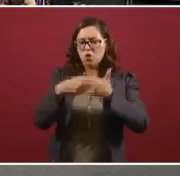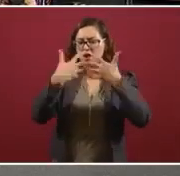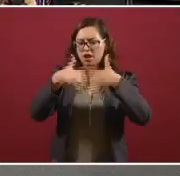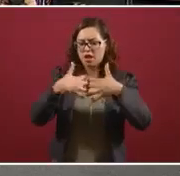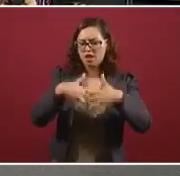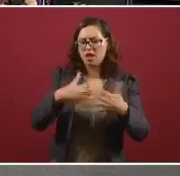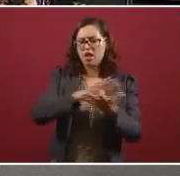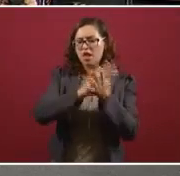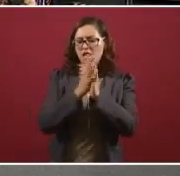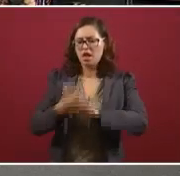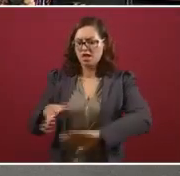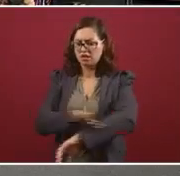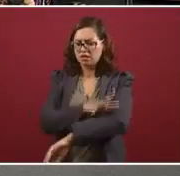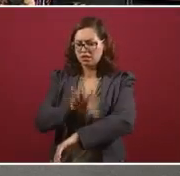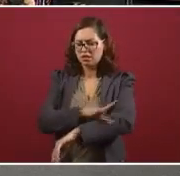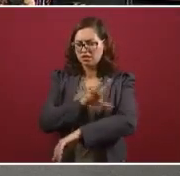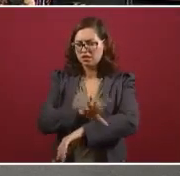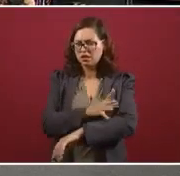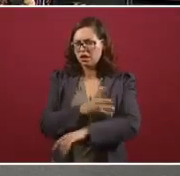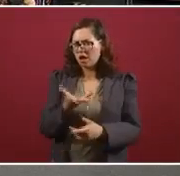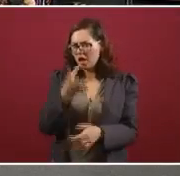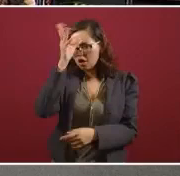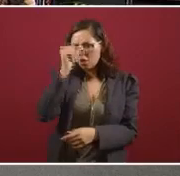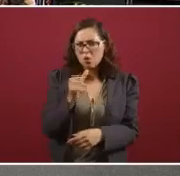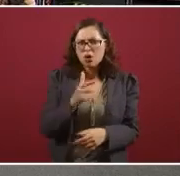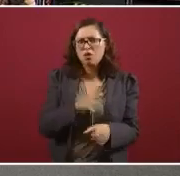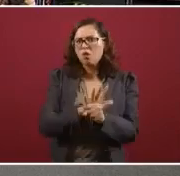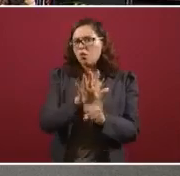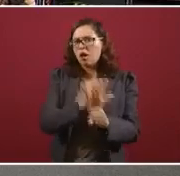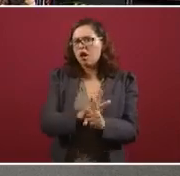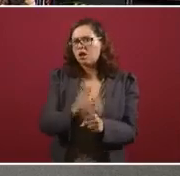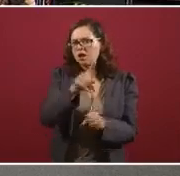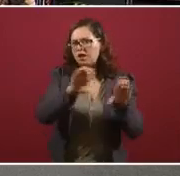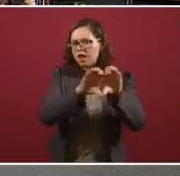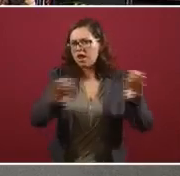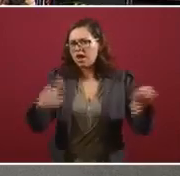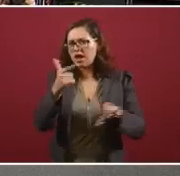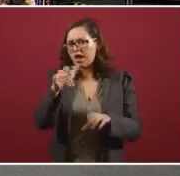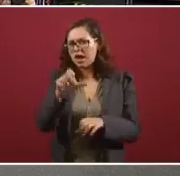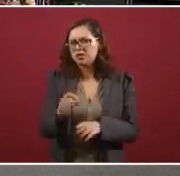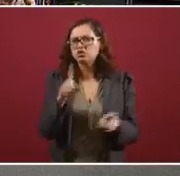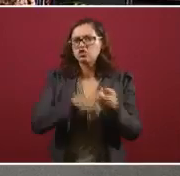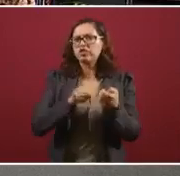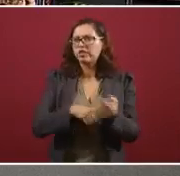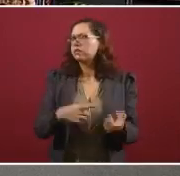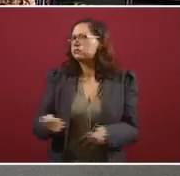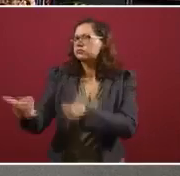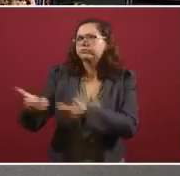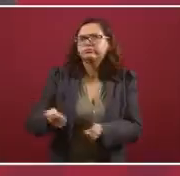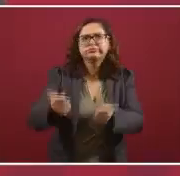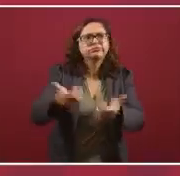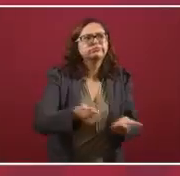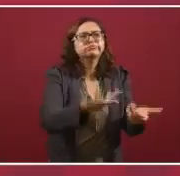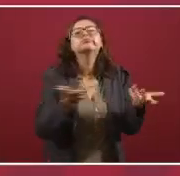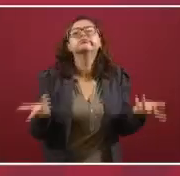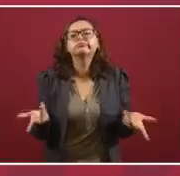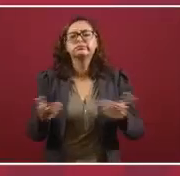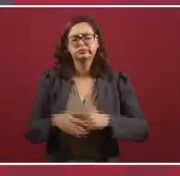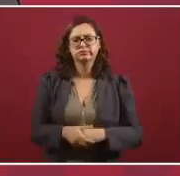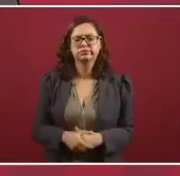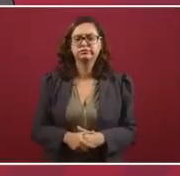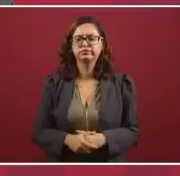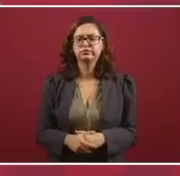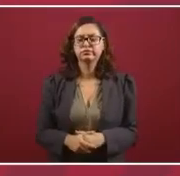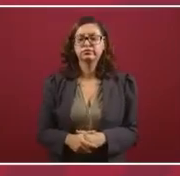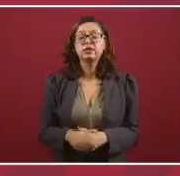energía. Ahorita, ¿hacia dónde se dirigiría el gas que se transporte por estos ductos? Si el tema de las centrales